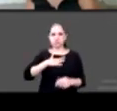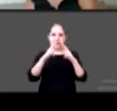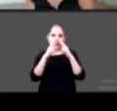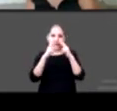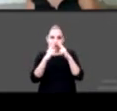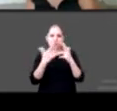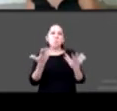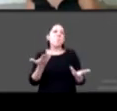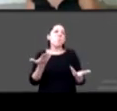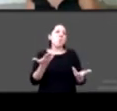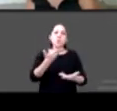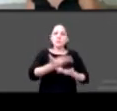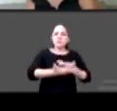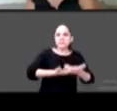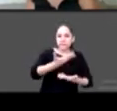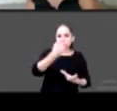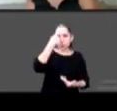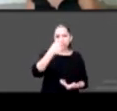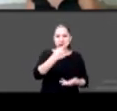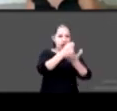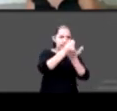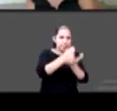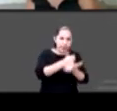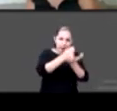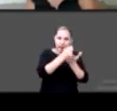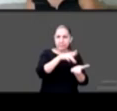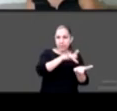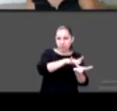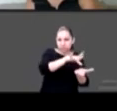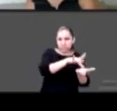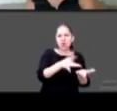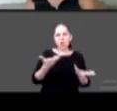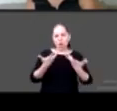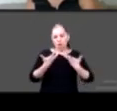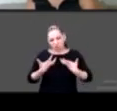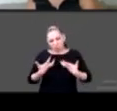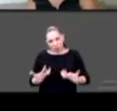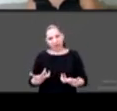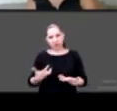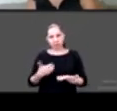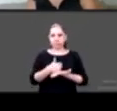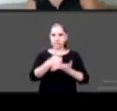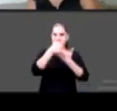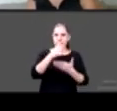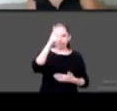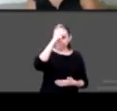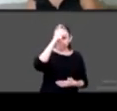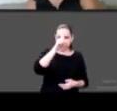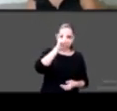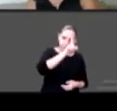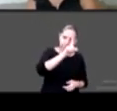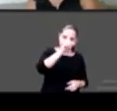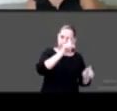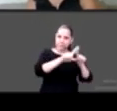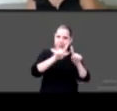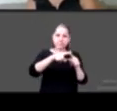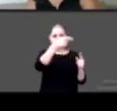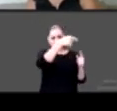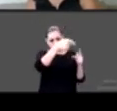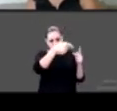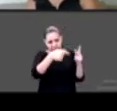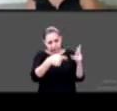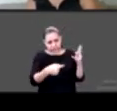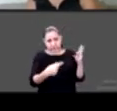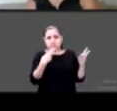terapia, de duelo, grupos de apoyo. ¿Cómo podemos apoyarnos de todas las herramientas que tenemos a nuestro